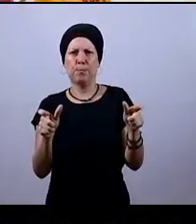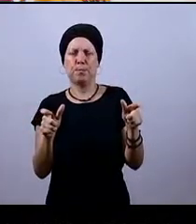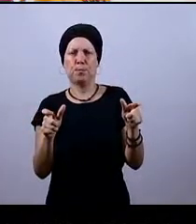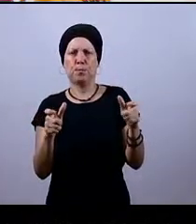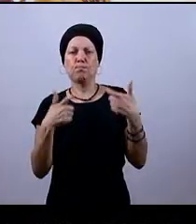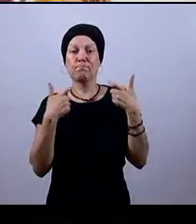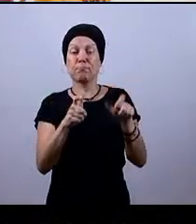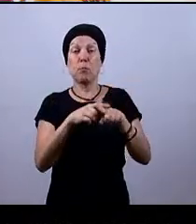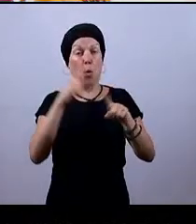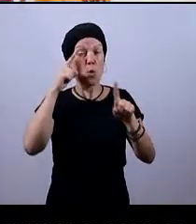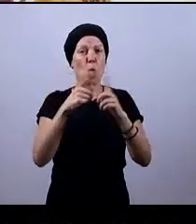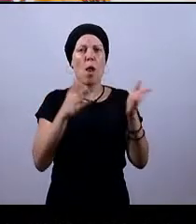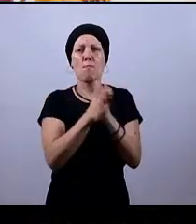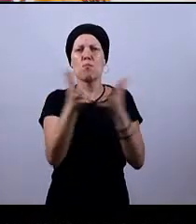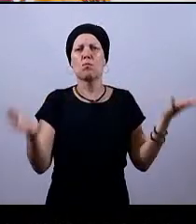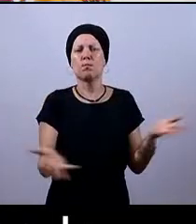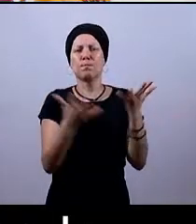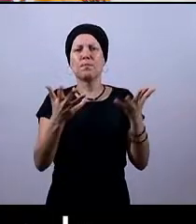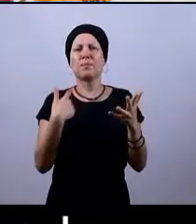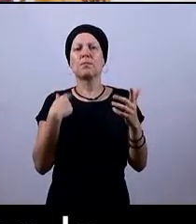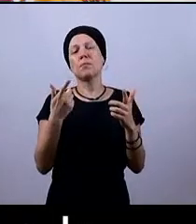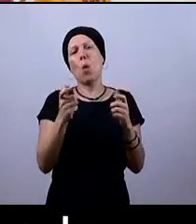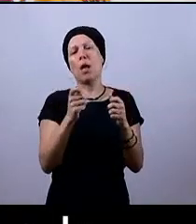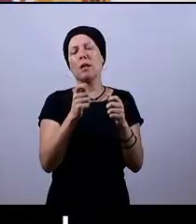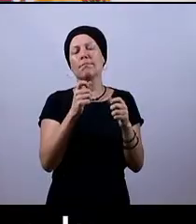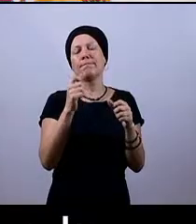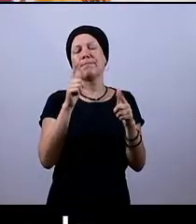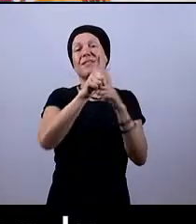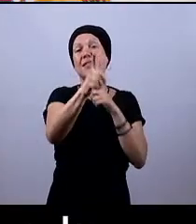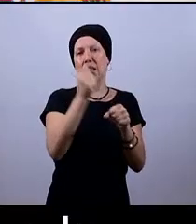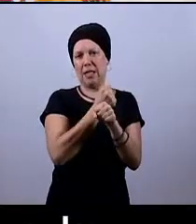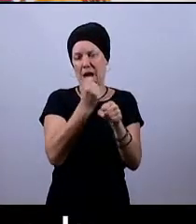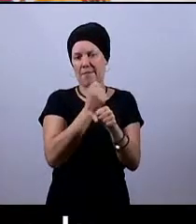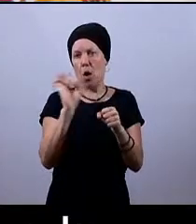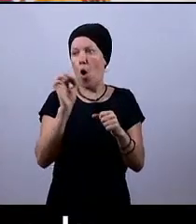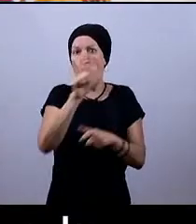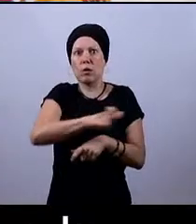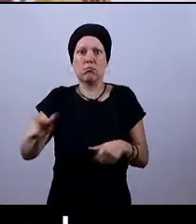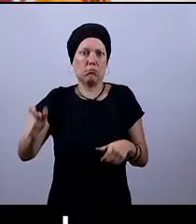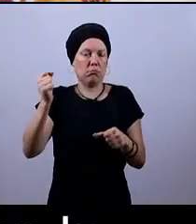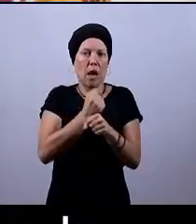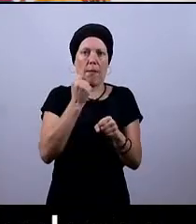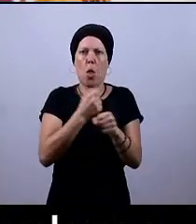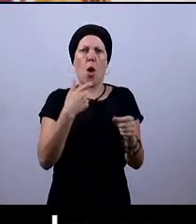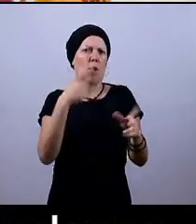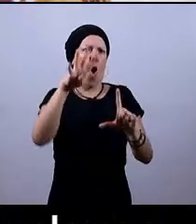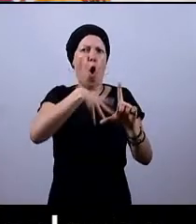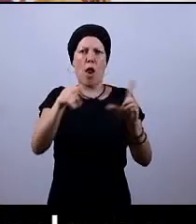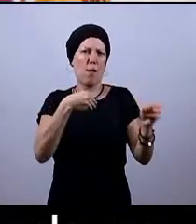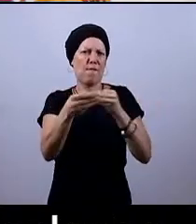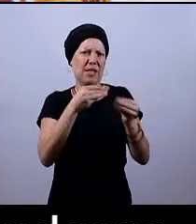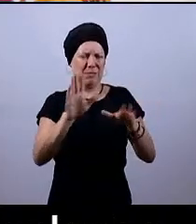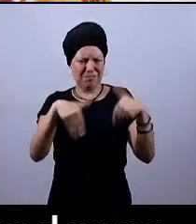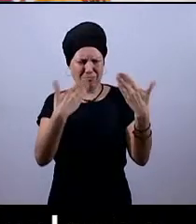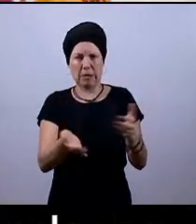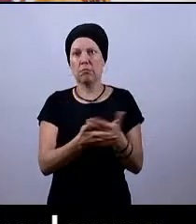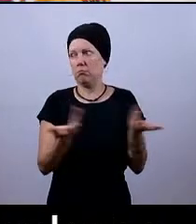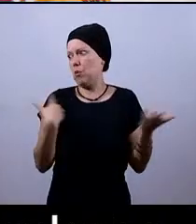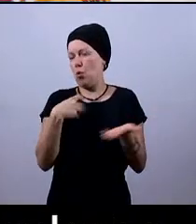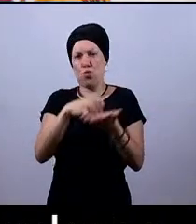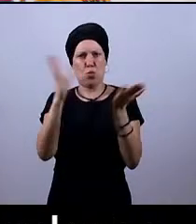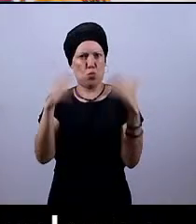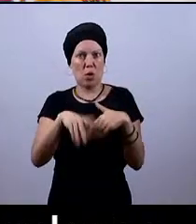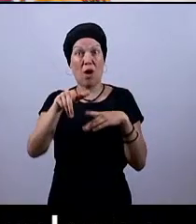para fomentar el teletrabajo o para que esos trabajadores tengan mayor flexibilidad horaria. Sin duda, esto